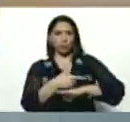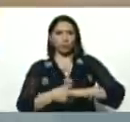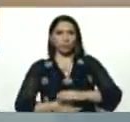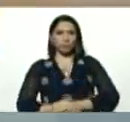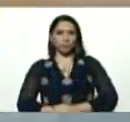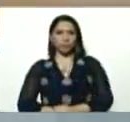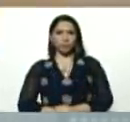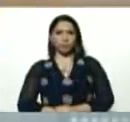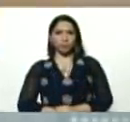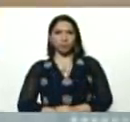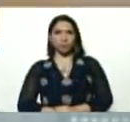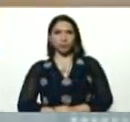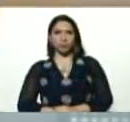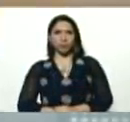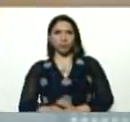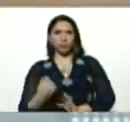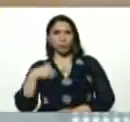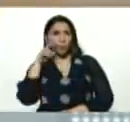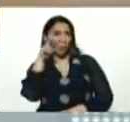yo de aquí para allá, ya no veo,